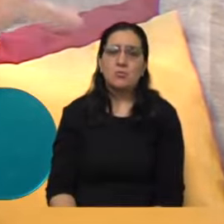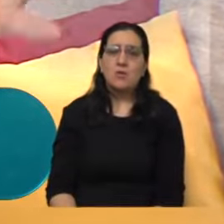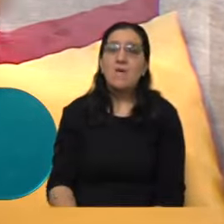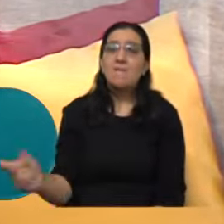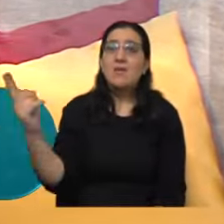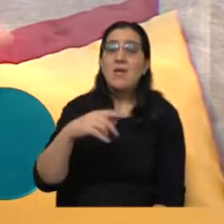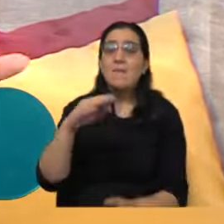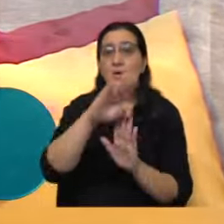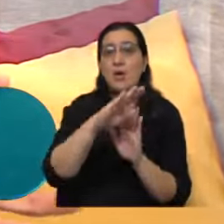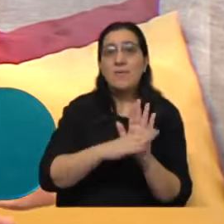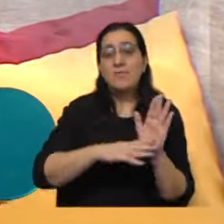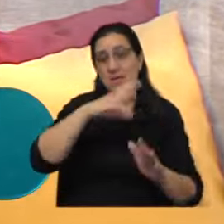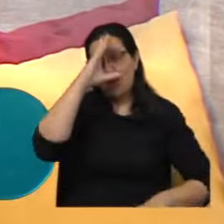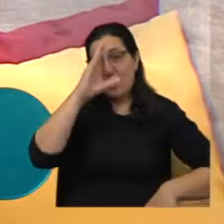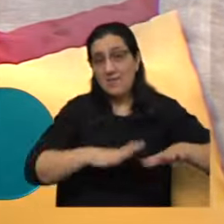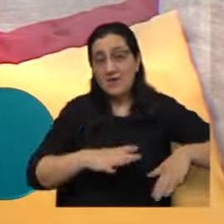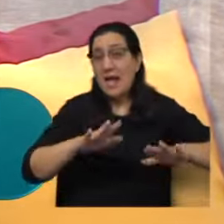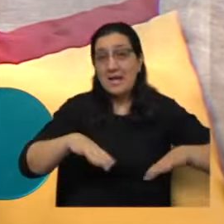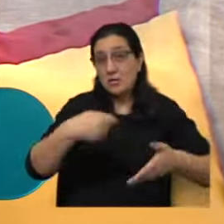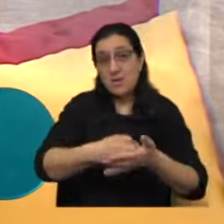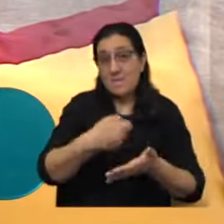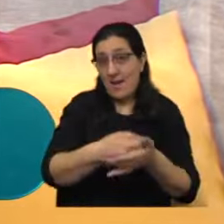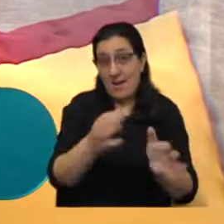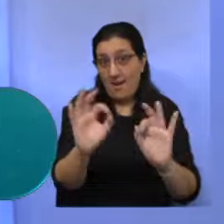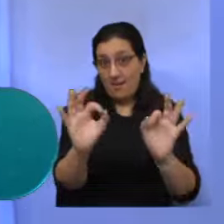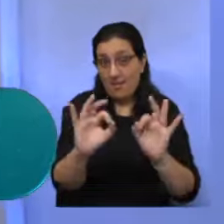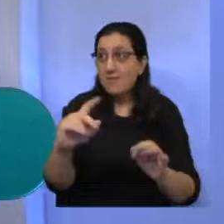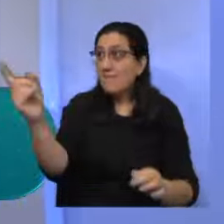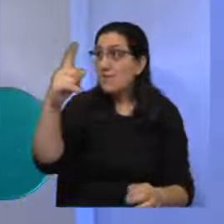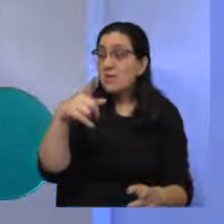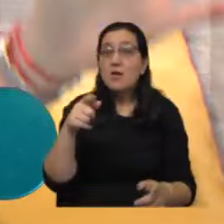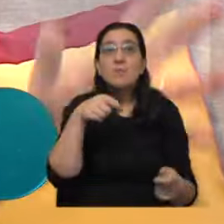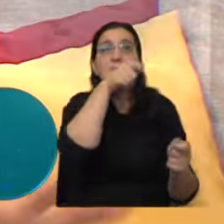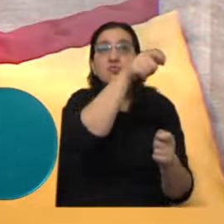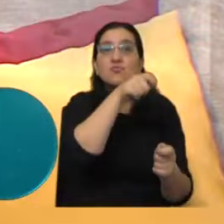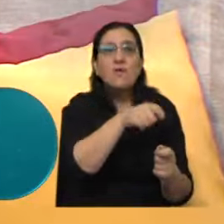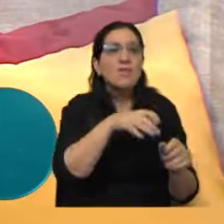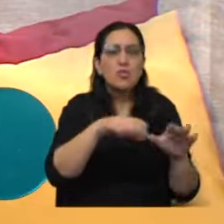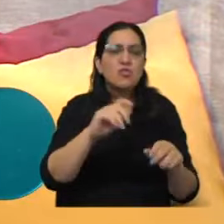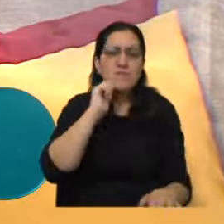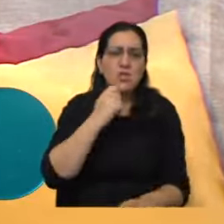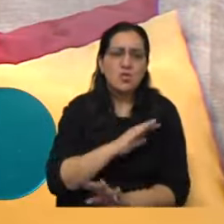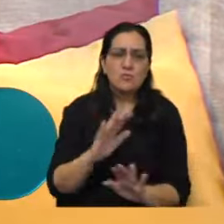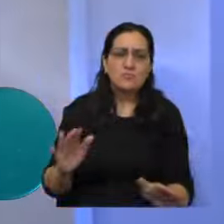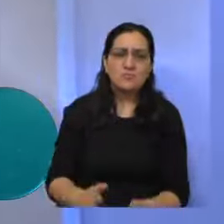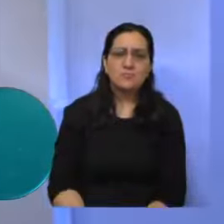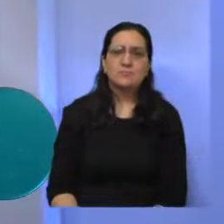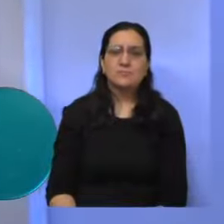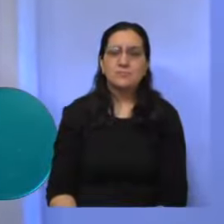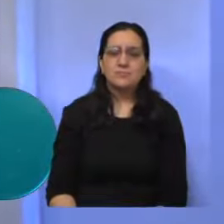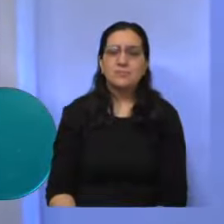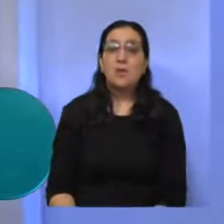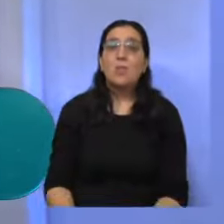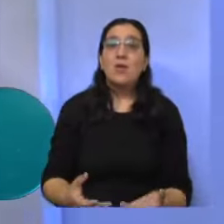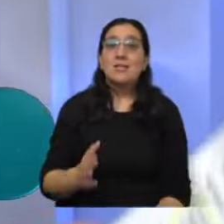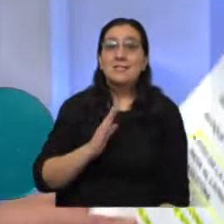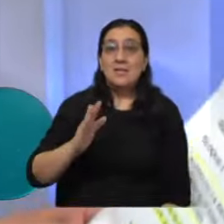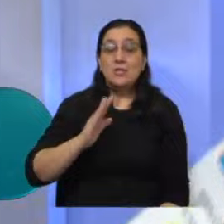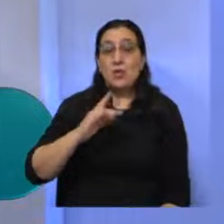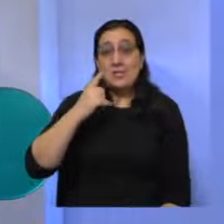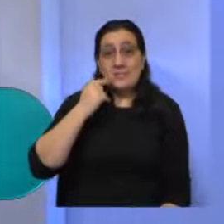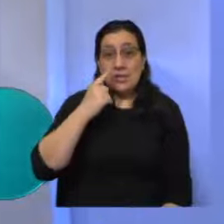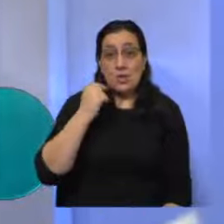sus músicos. Acá, por supuesto, no se pagaba ni el flete. Él venía, ¿dónde hay que enchufar? Ta, y le sonaba divino. Pero, señoras y señores, corresponde